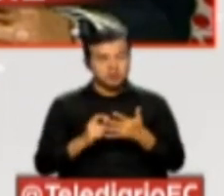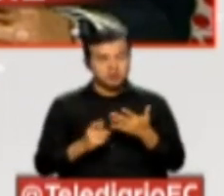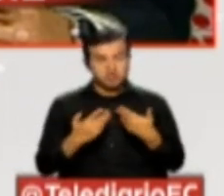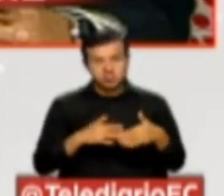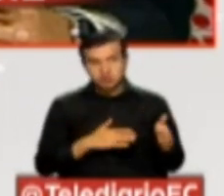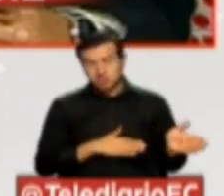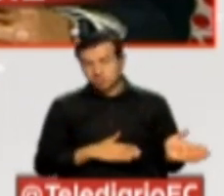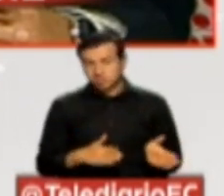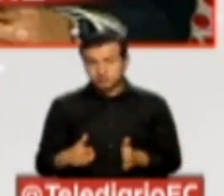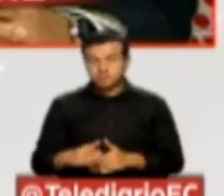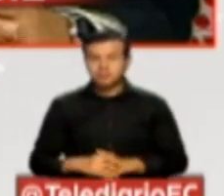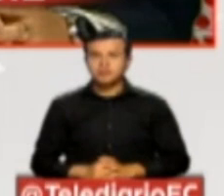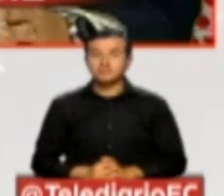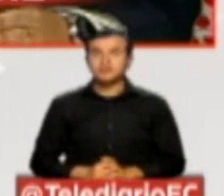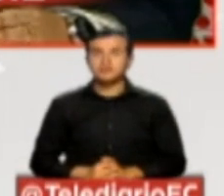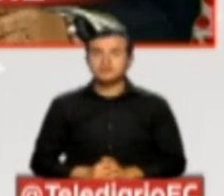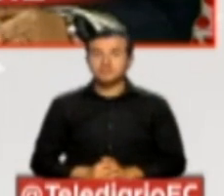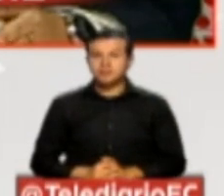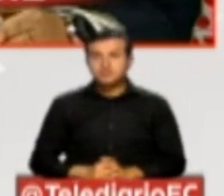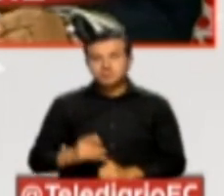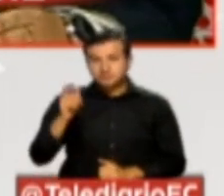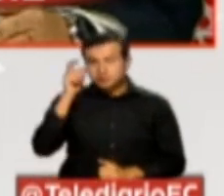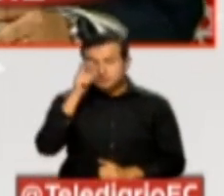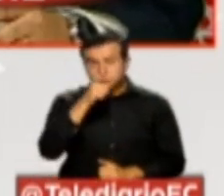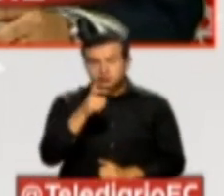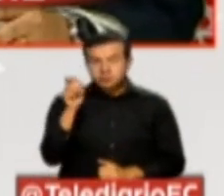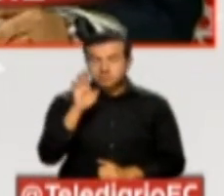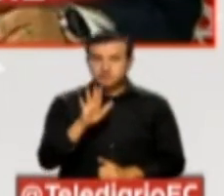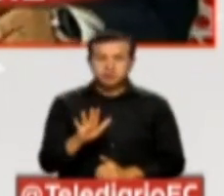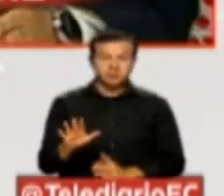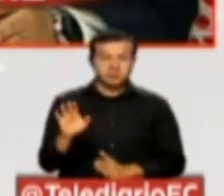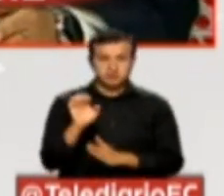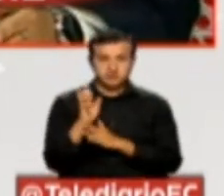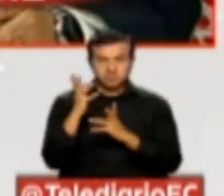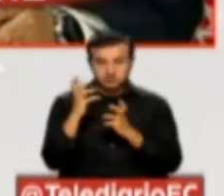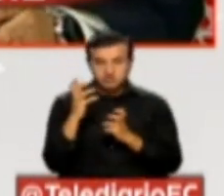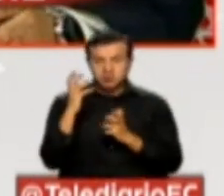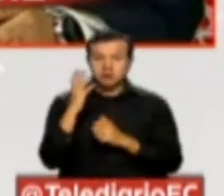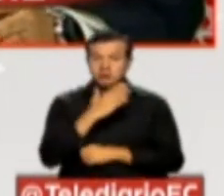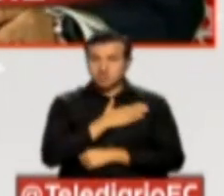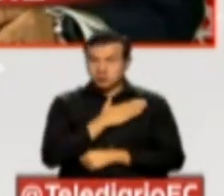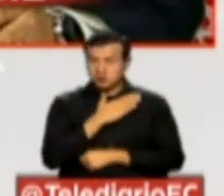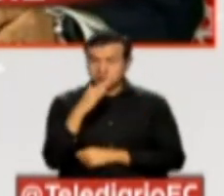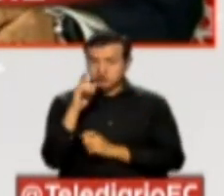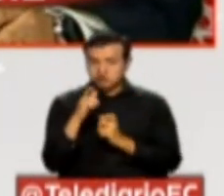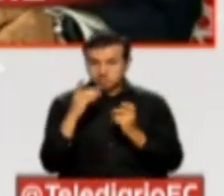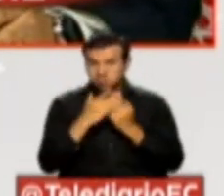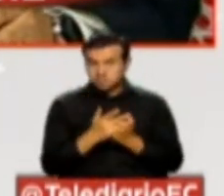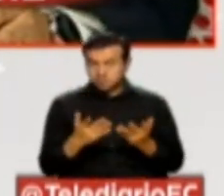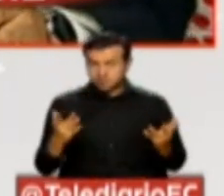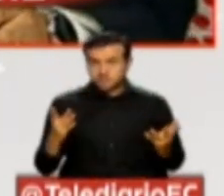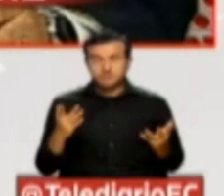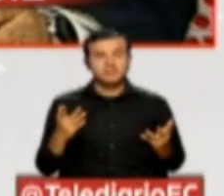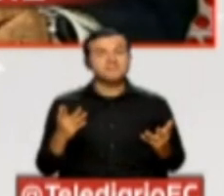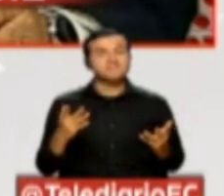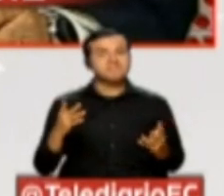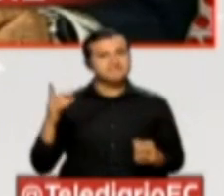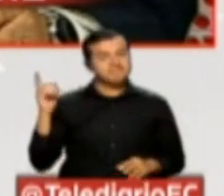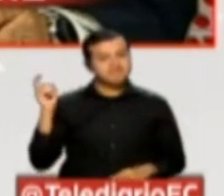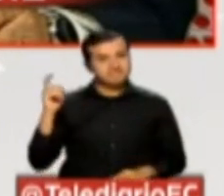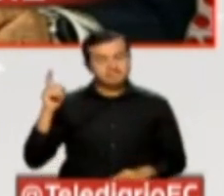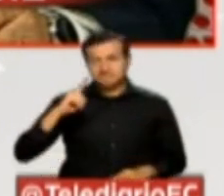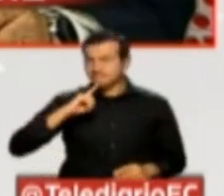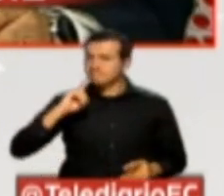entablarse. Si la Fiscalía del Ecuador quiere generar confianza en la ciudadanía, lo que tiene que